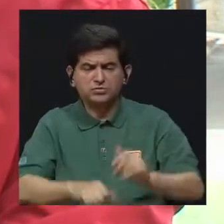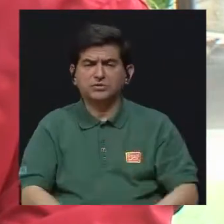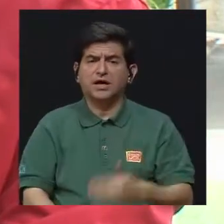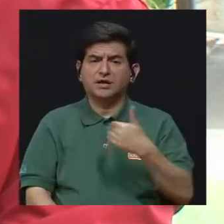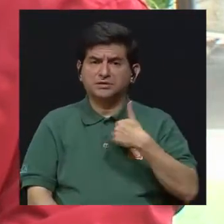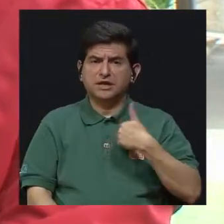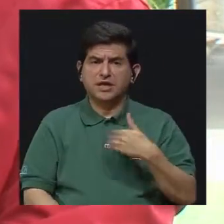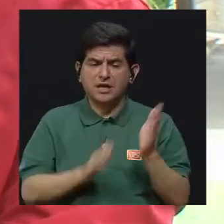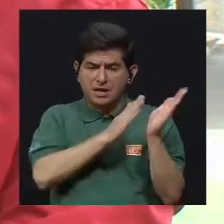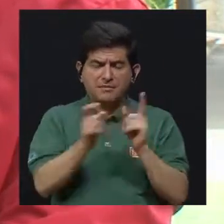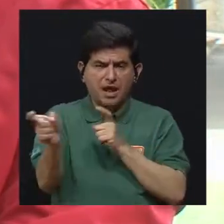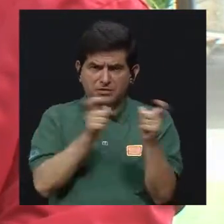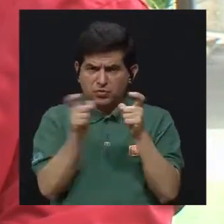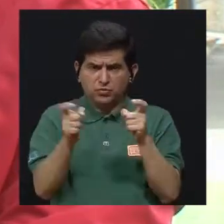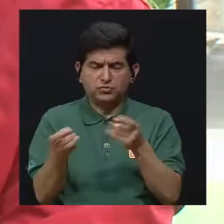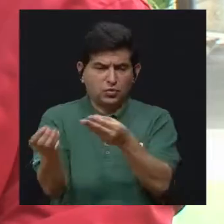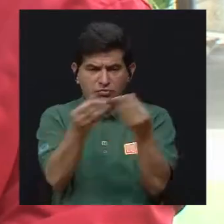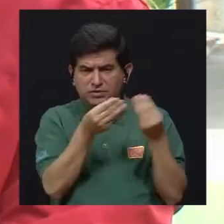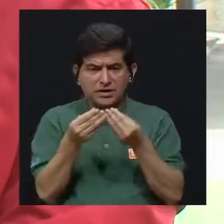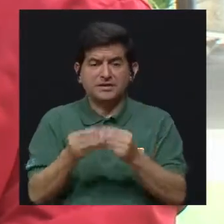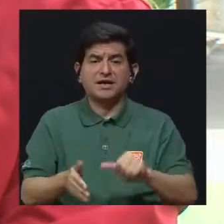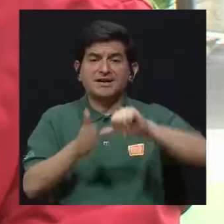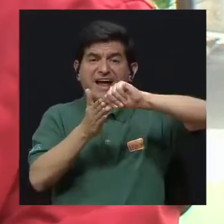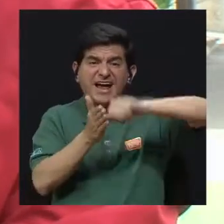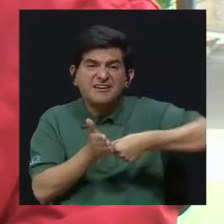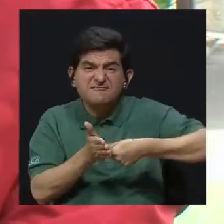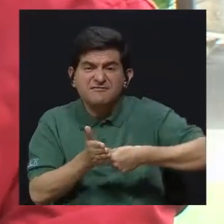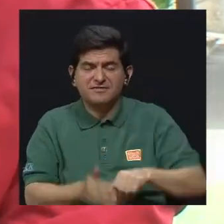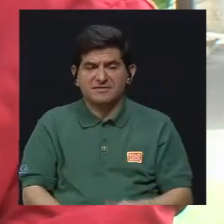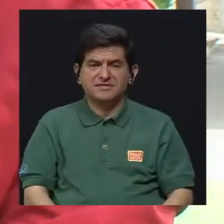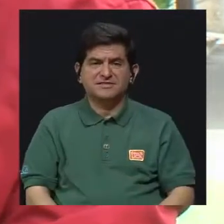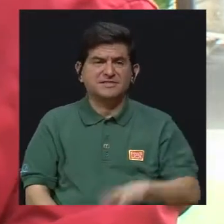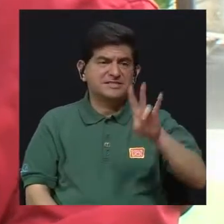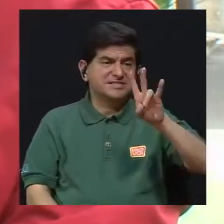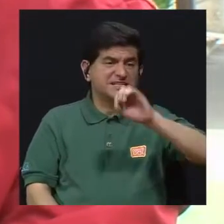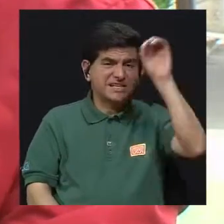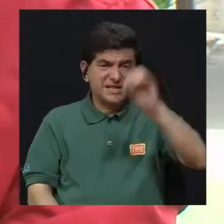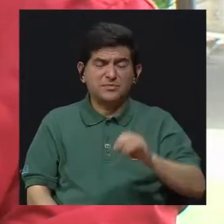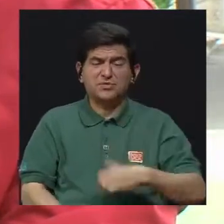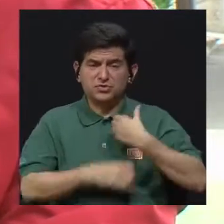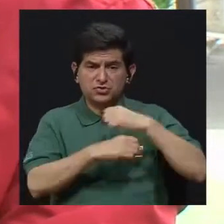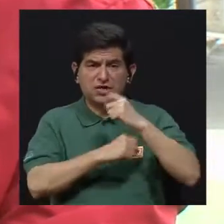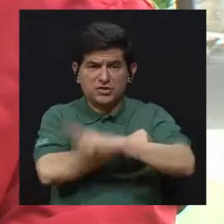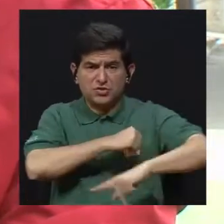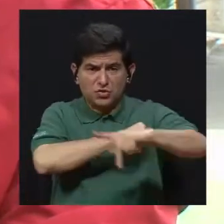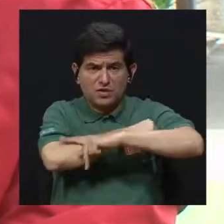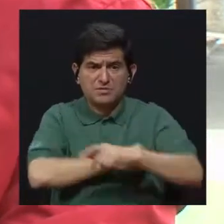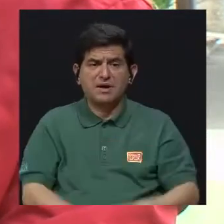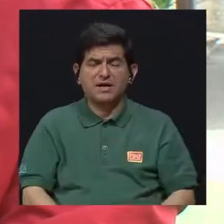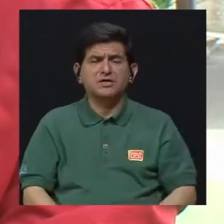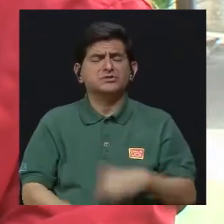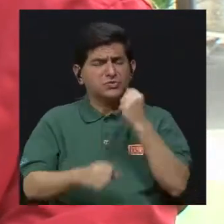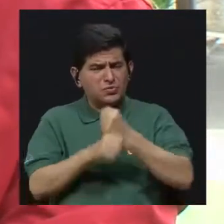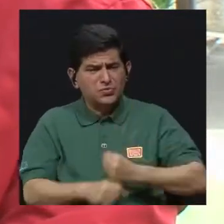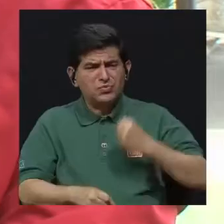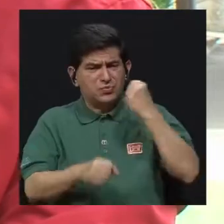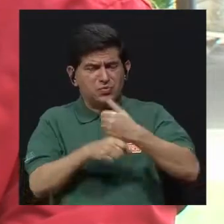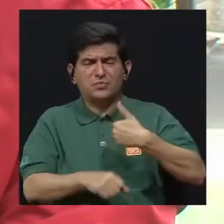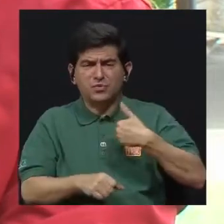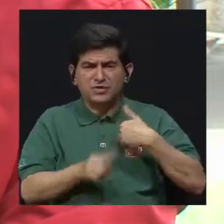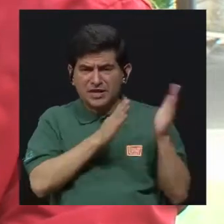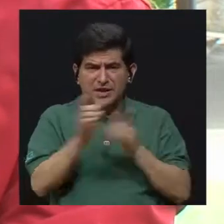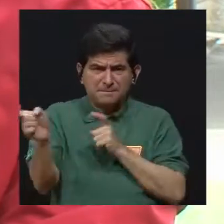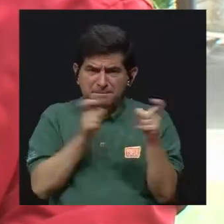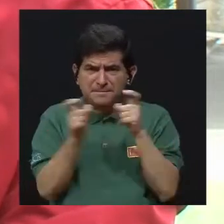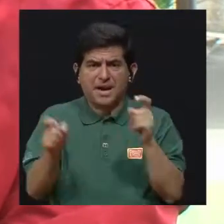se cuente con planes reguladores, porque, insisto, casi el 70% de los municipios de este país ha hecho un gran esfuerzo por tener sus